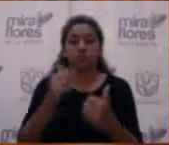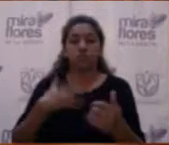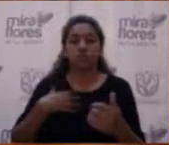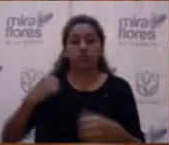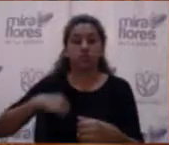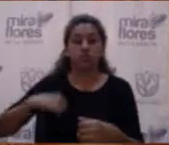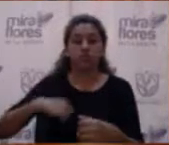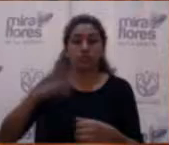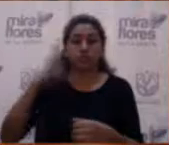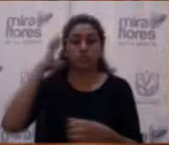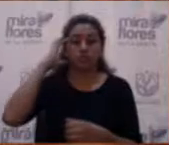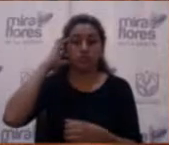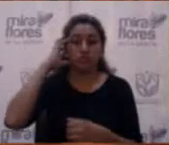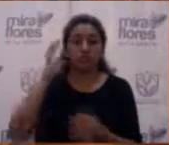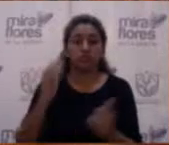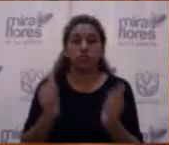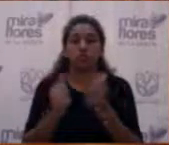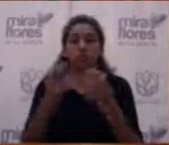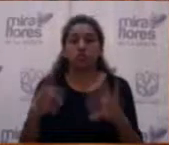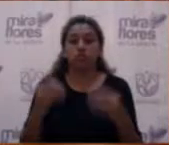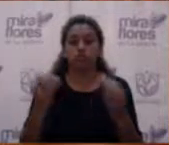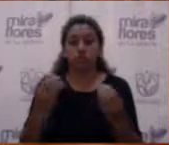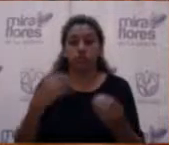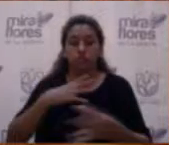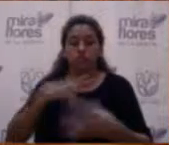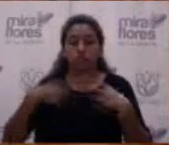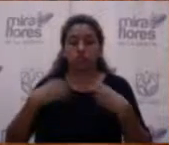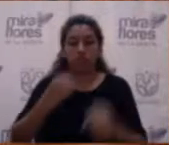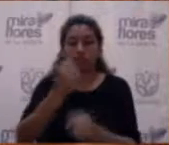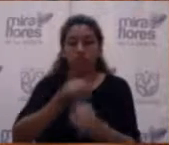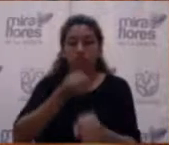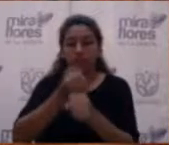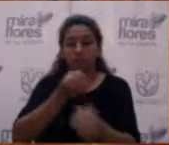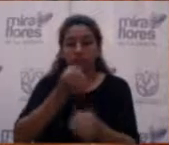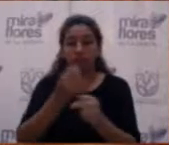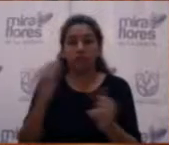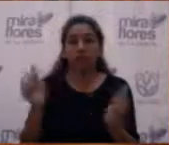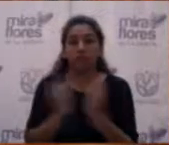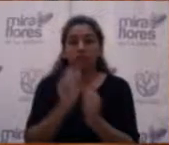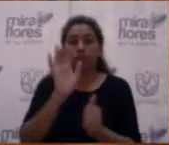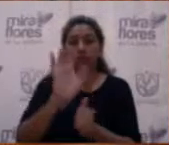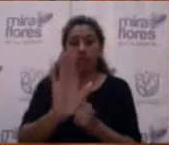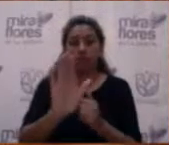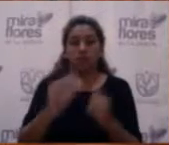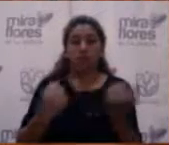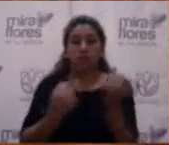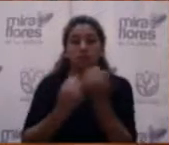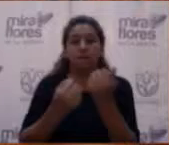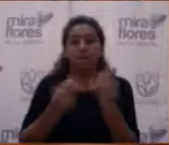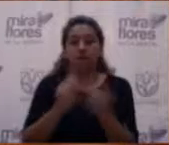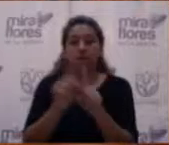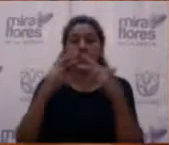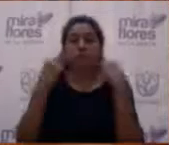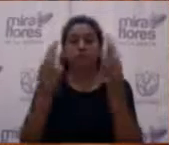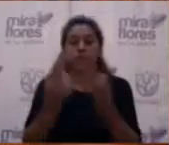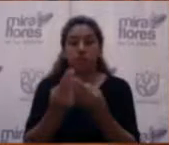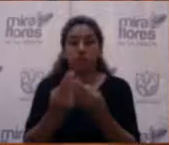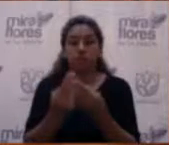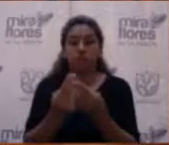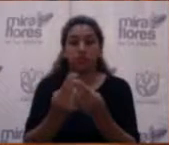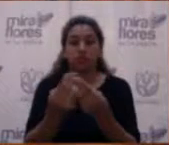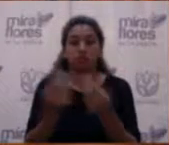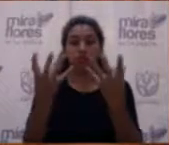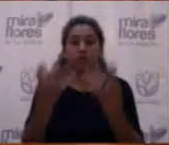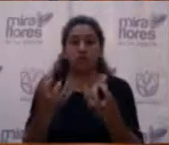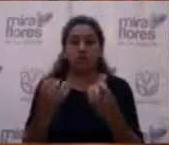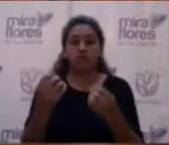Municipalidad de Miraflores como colaboradores a nuestros esfuerzos. Esperando contar con su valioso apoyo en futuras reuniones o eventos, le reitero las